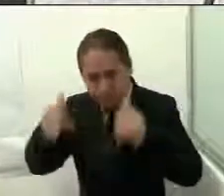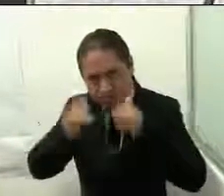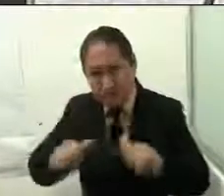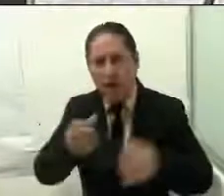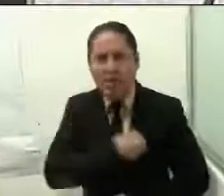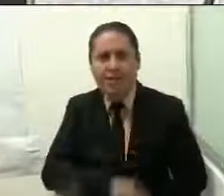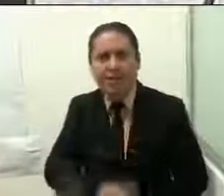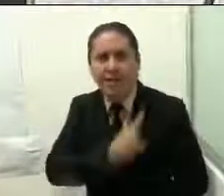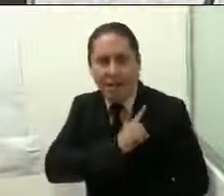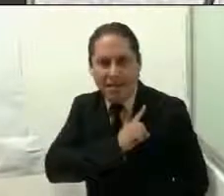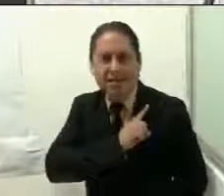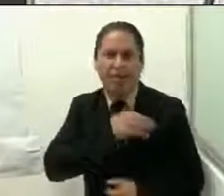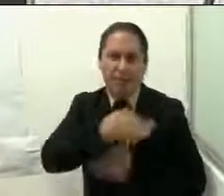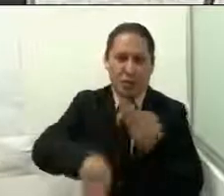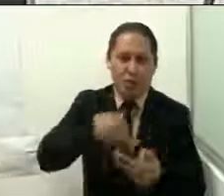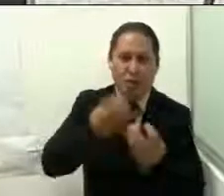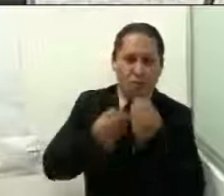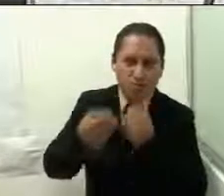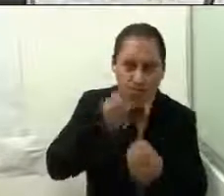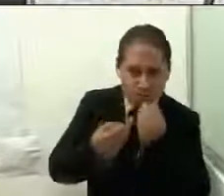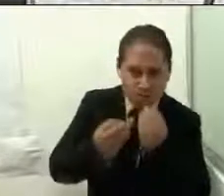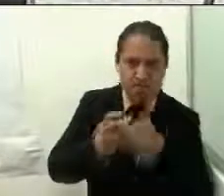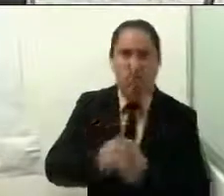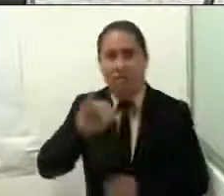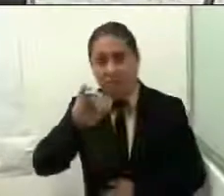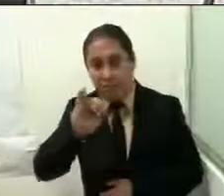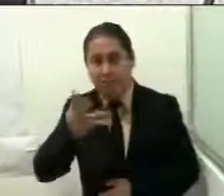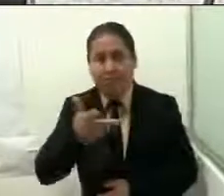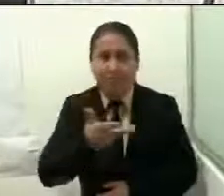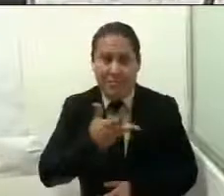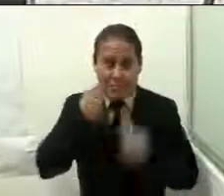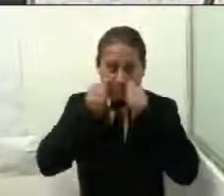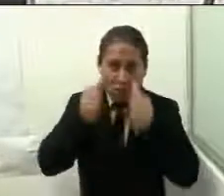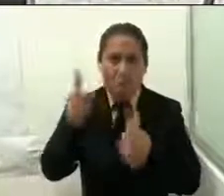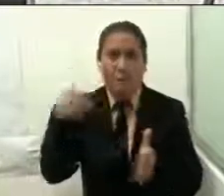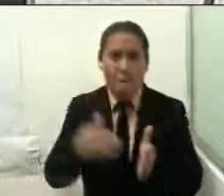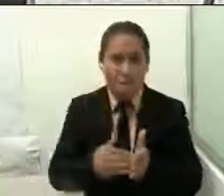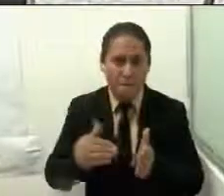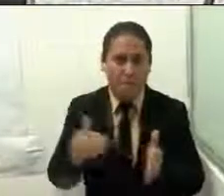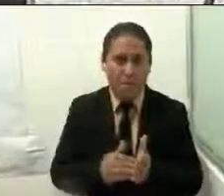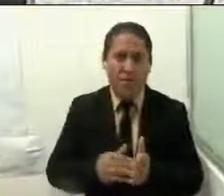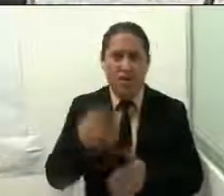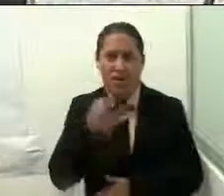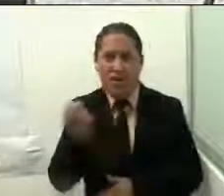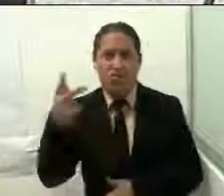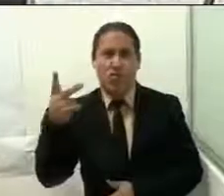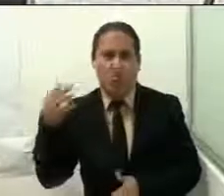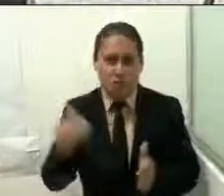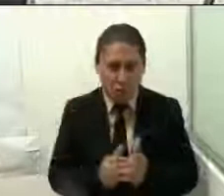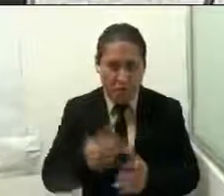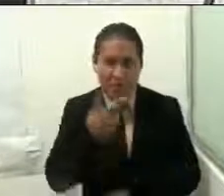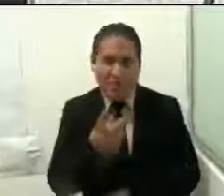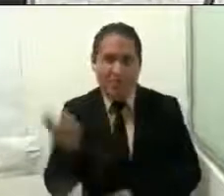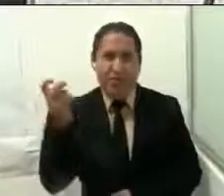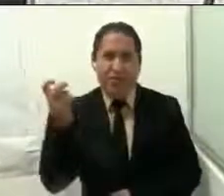e inocuidad agroalimentaria atendiendo a un millón 308 mil 200